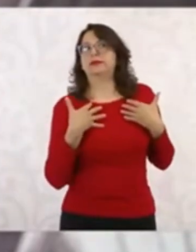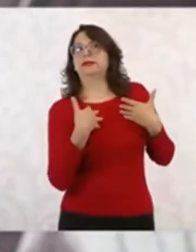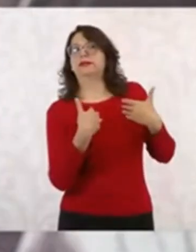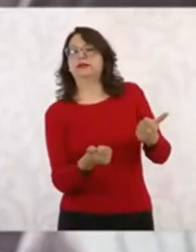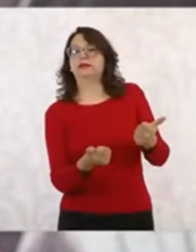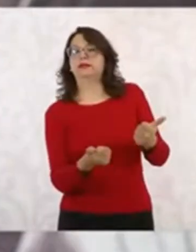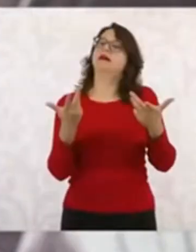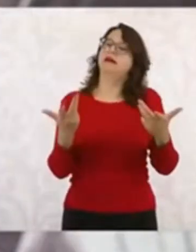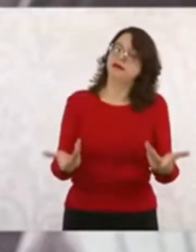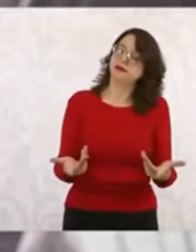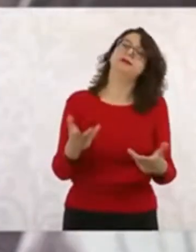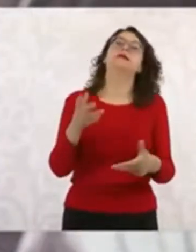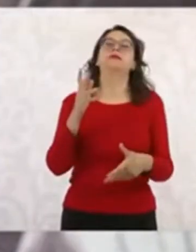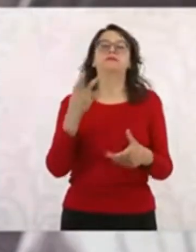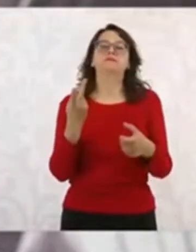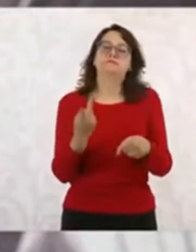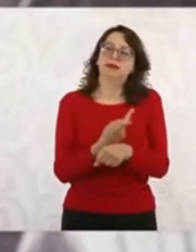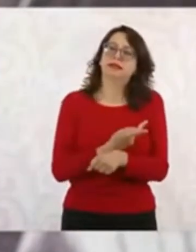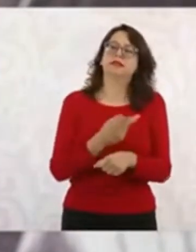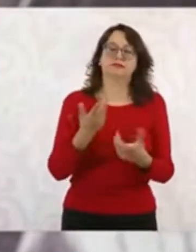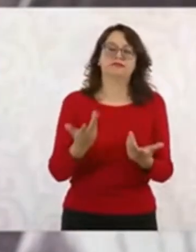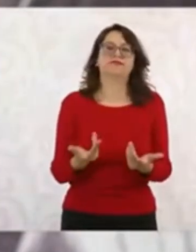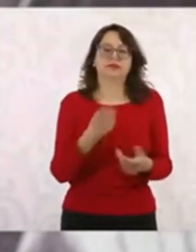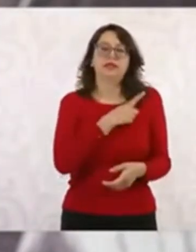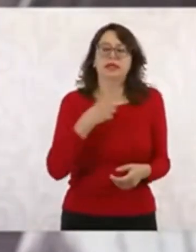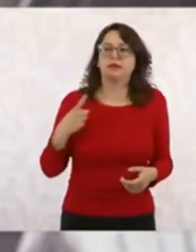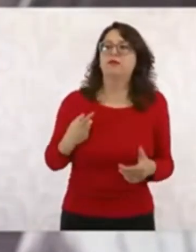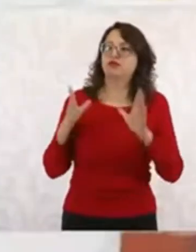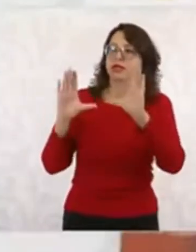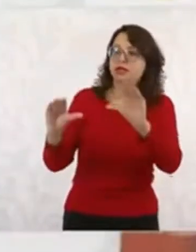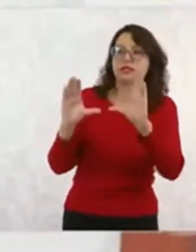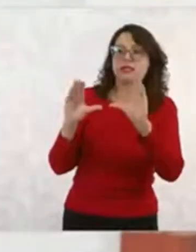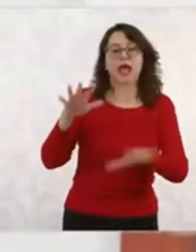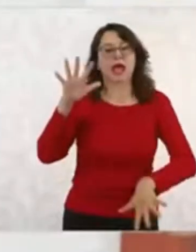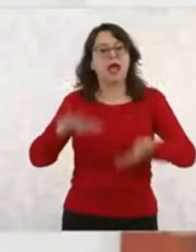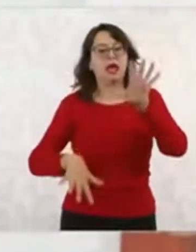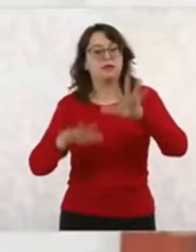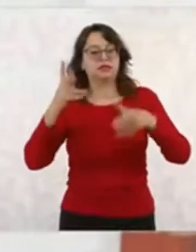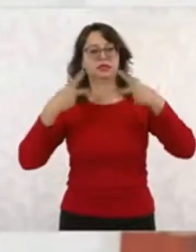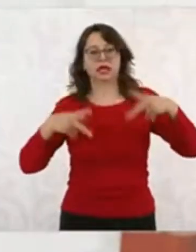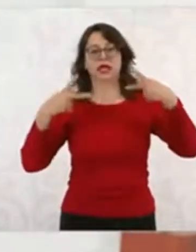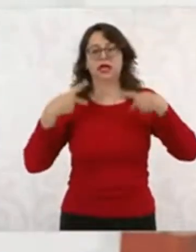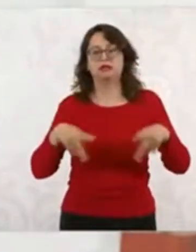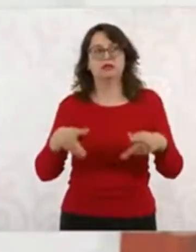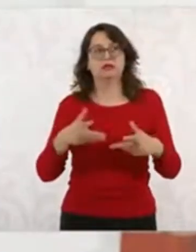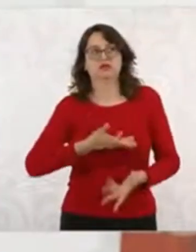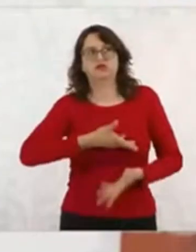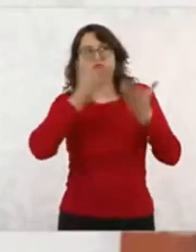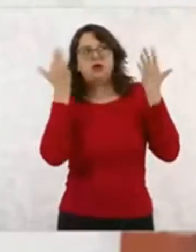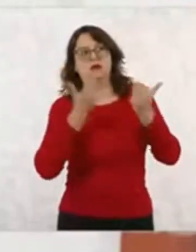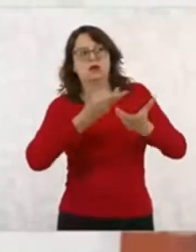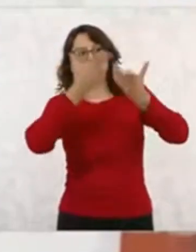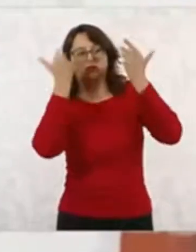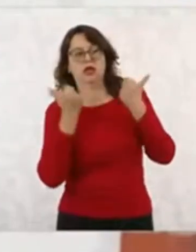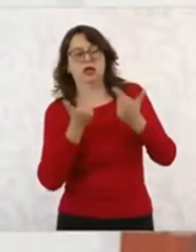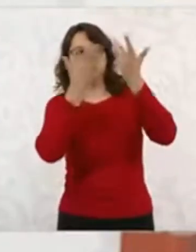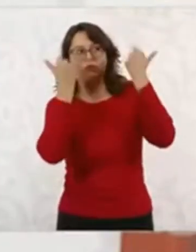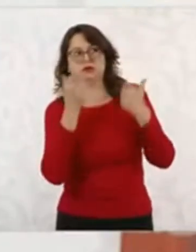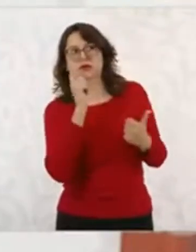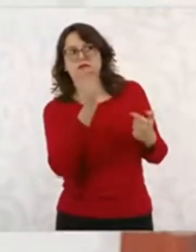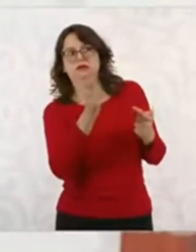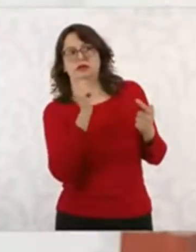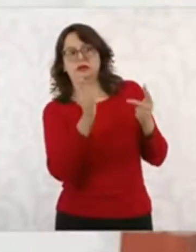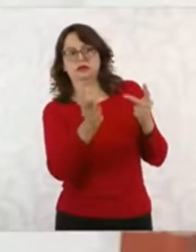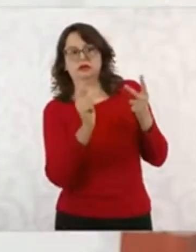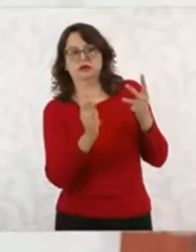veces son inevitables y en una ley como la de amparo incluso necesarios, pero hay que tratar de clarificar de la